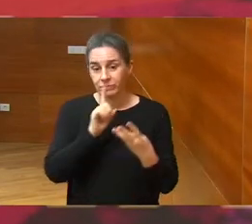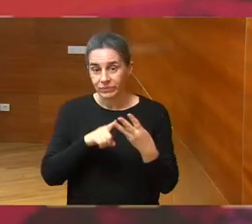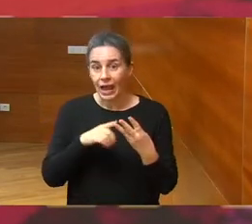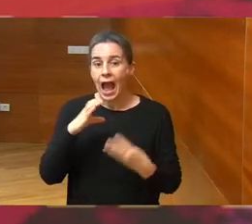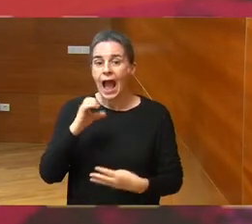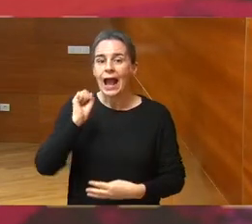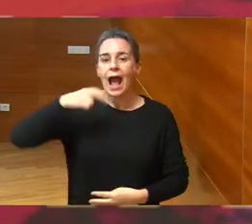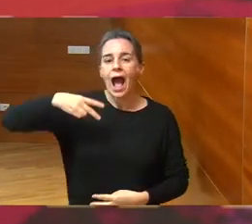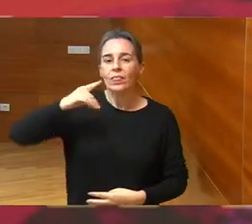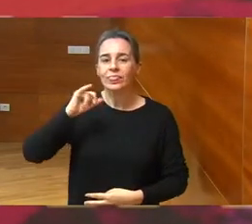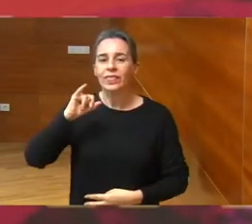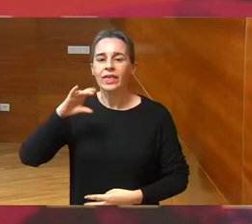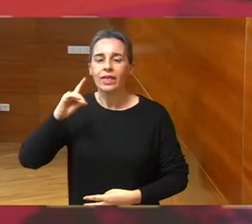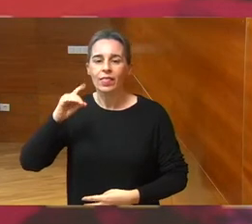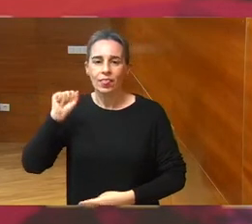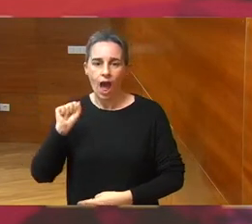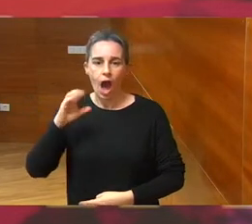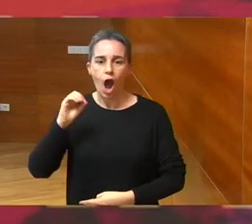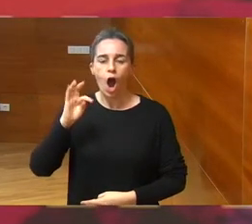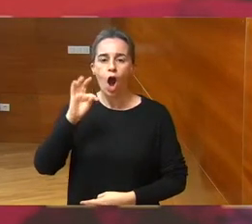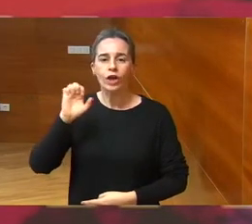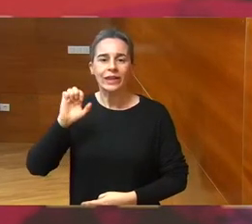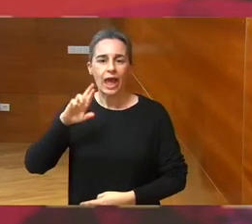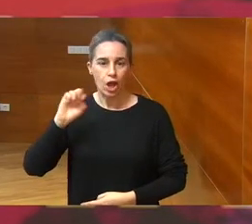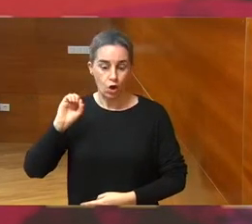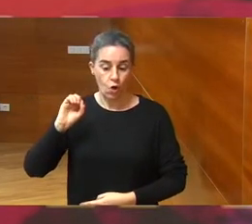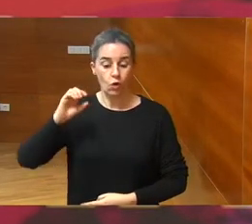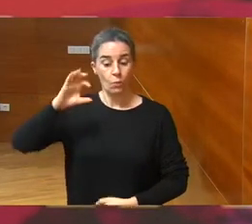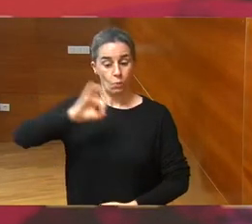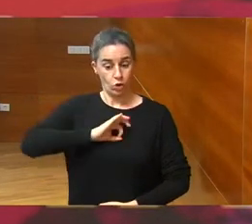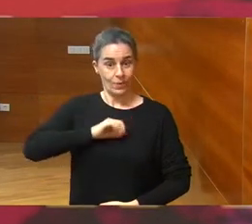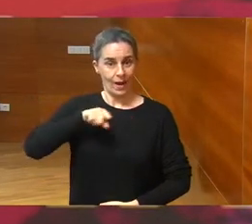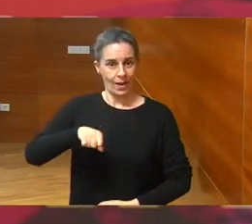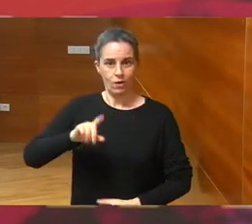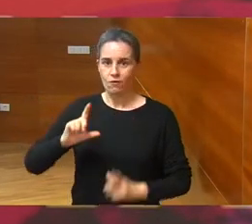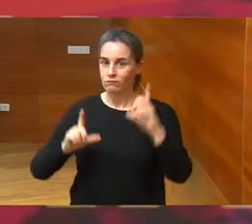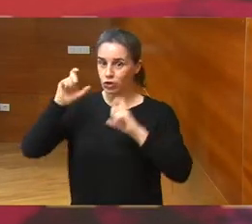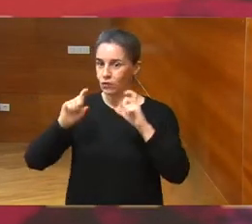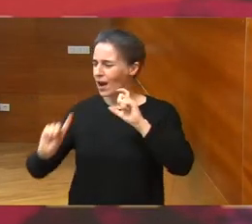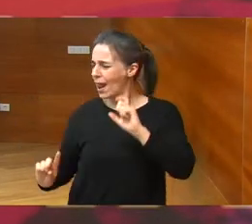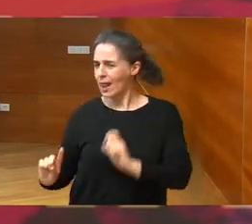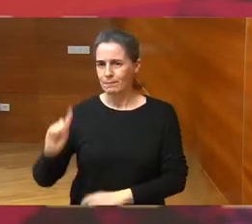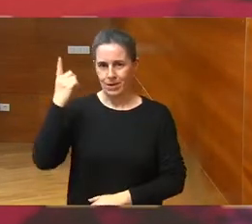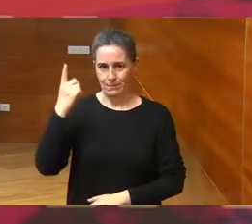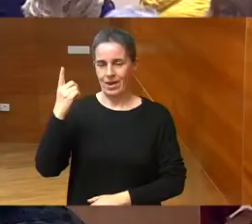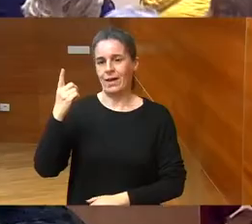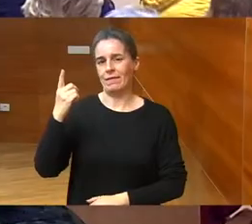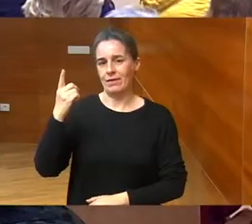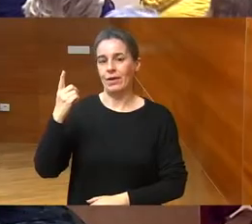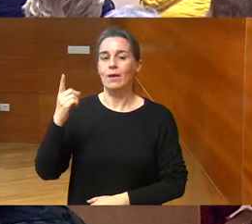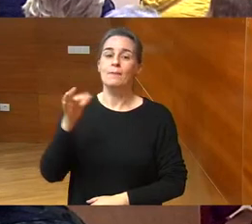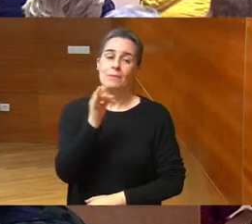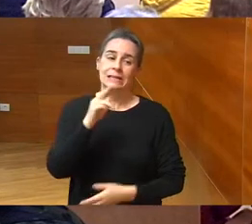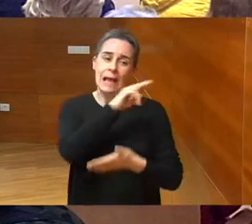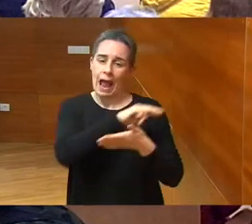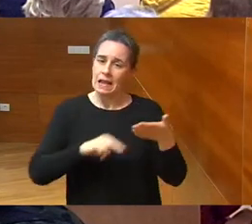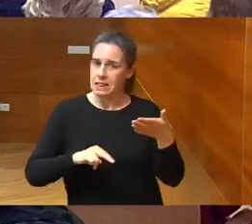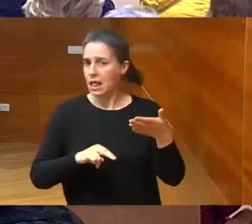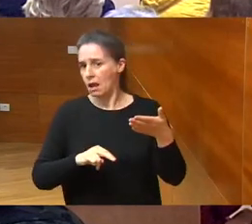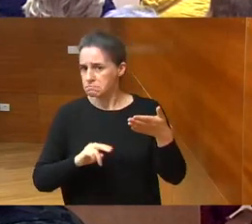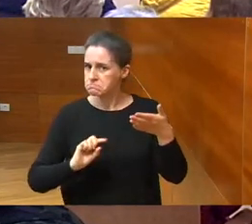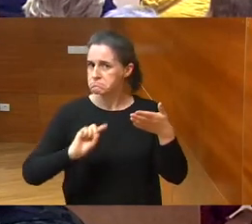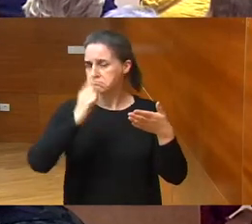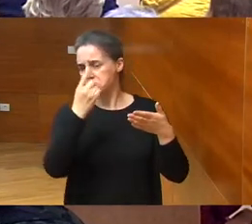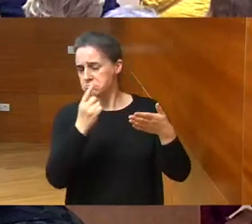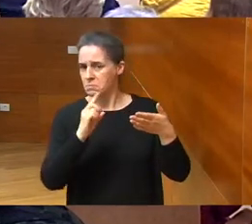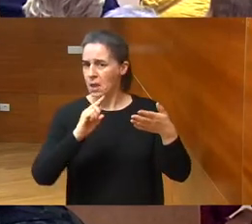que fue ya primera fotógrafa de pontevedra un hadas primeras de Galicia con respecto a su